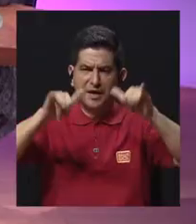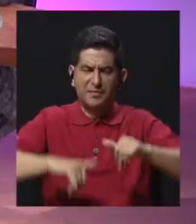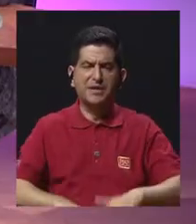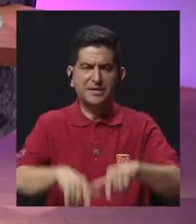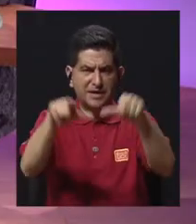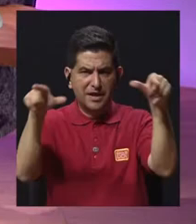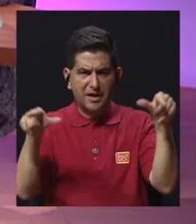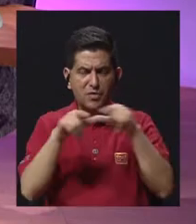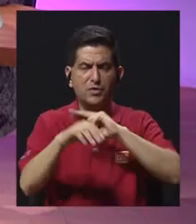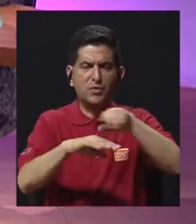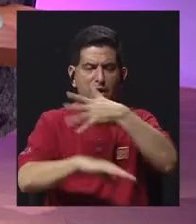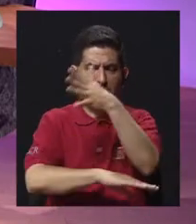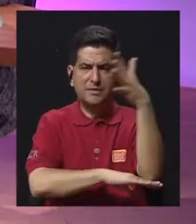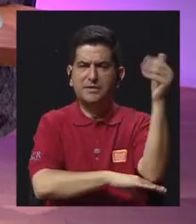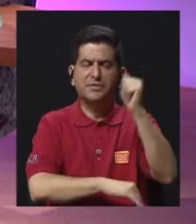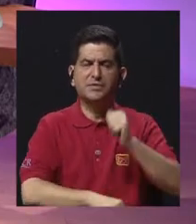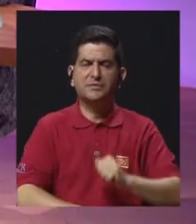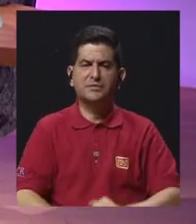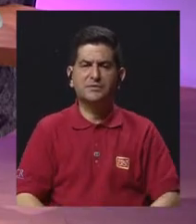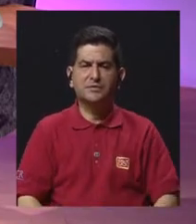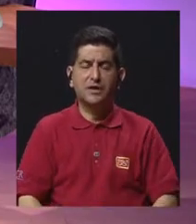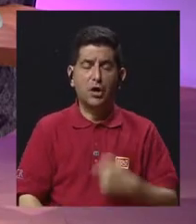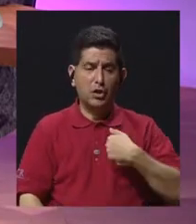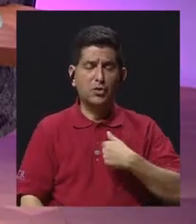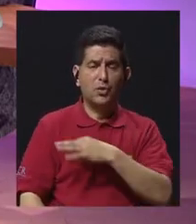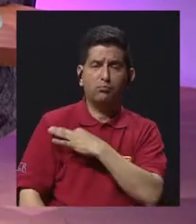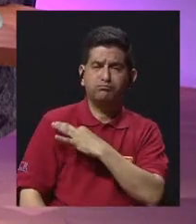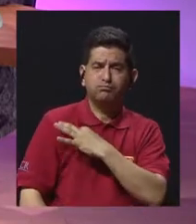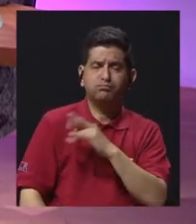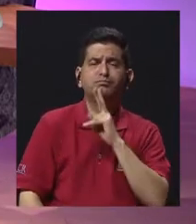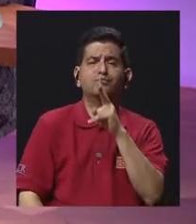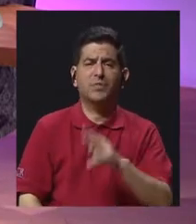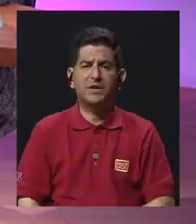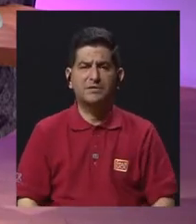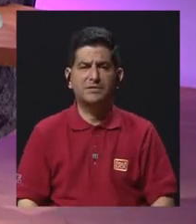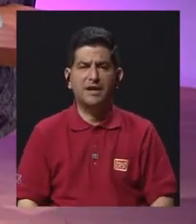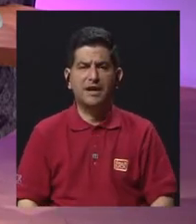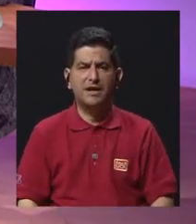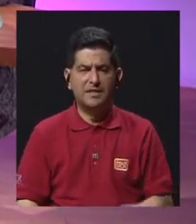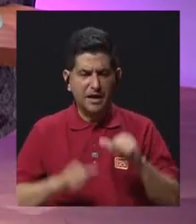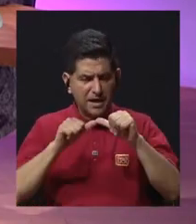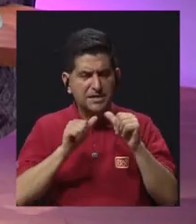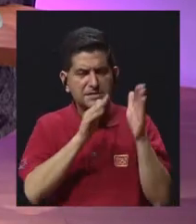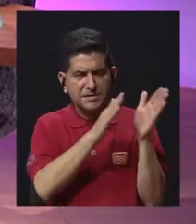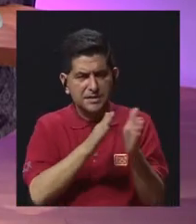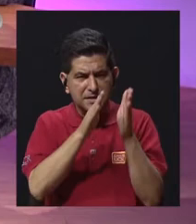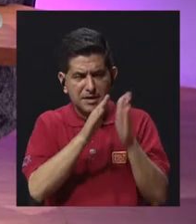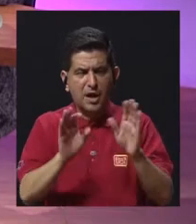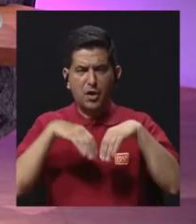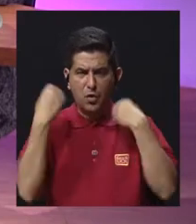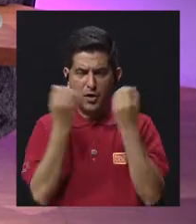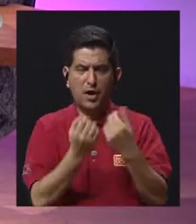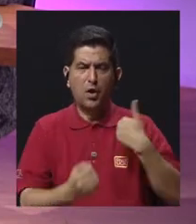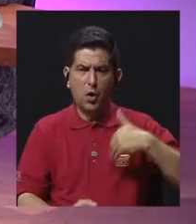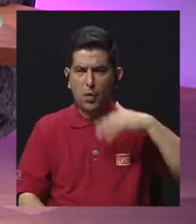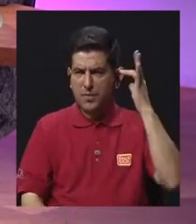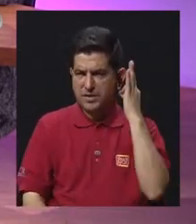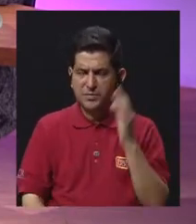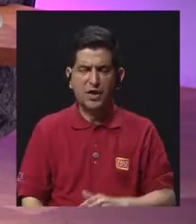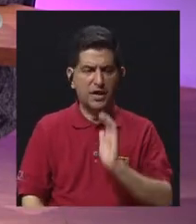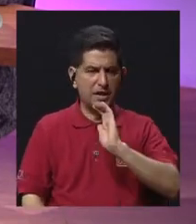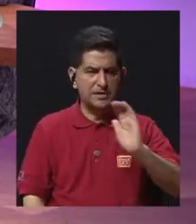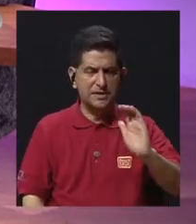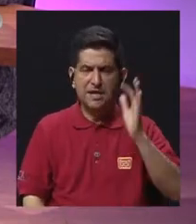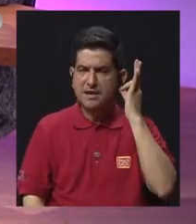reservas naturales. Y yo los invito, ¿verdad?, a que se vayan organizando más la sociedad, hombres y mujeres, niñas y